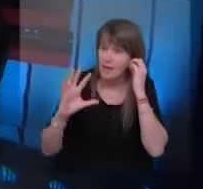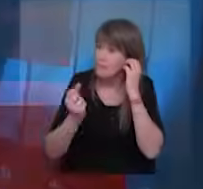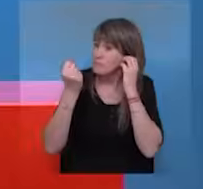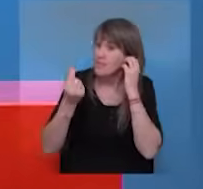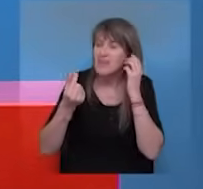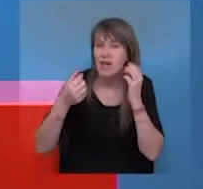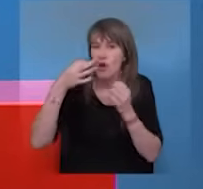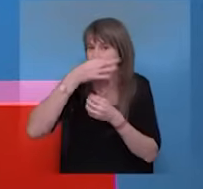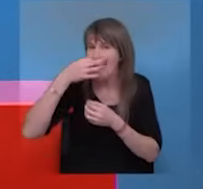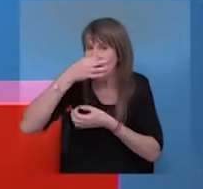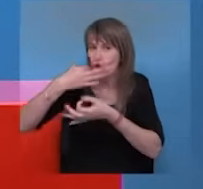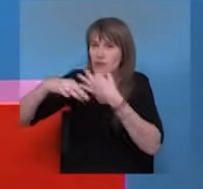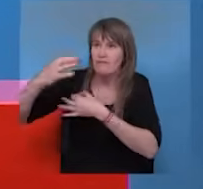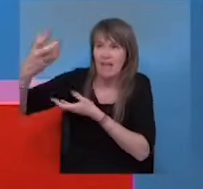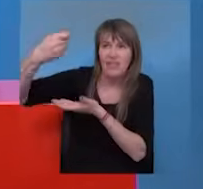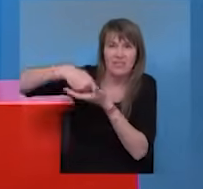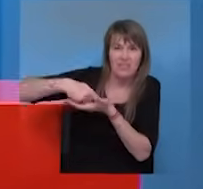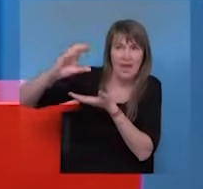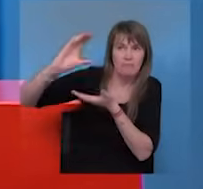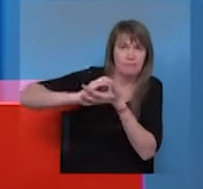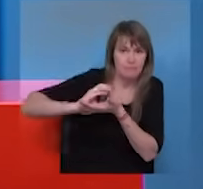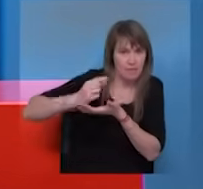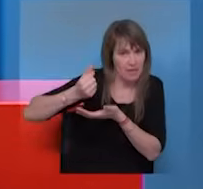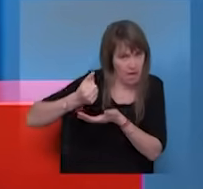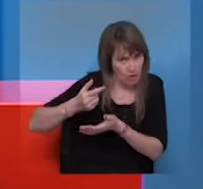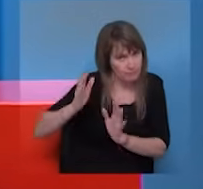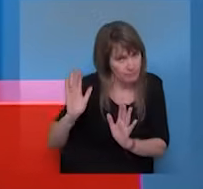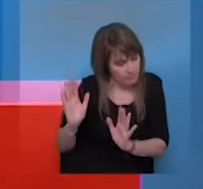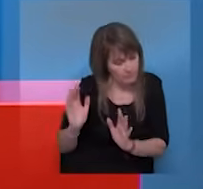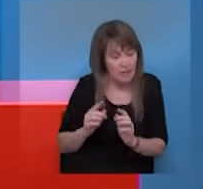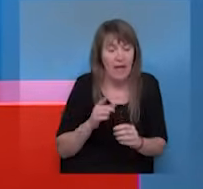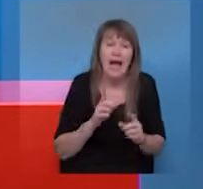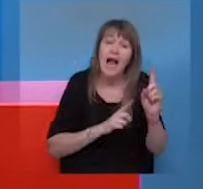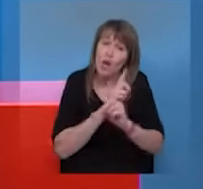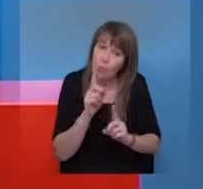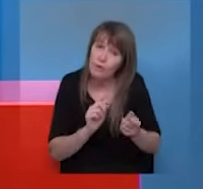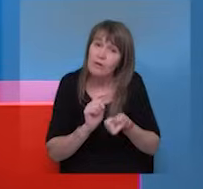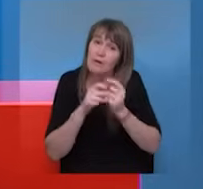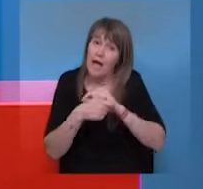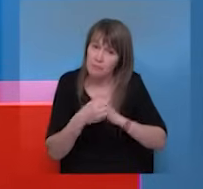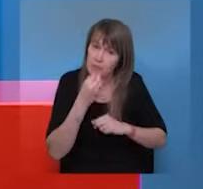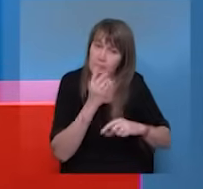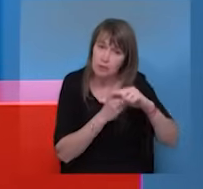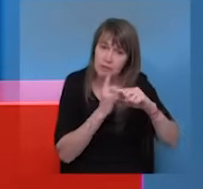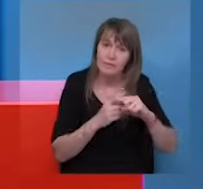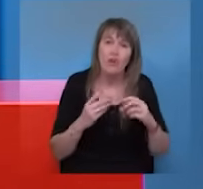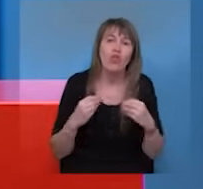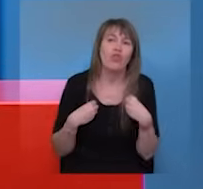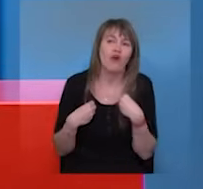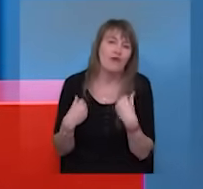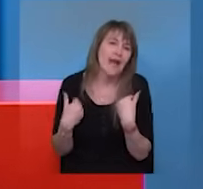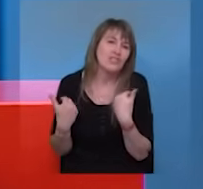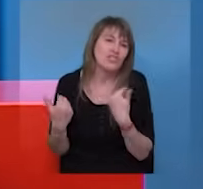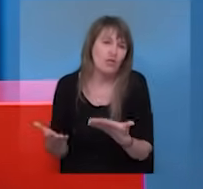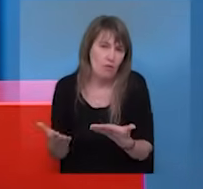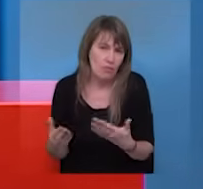narco entonces Bueno hay mucha hay se se se introducen algunos cambios interesantes como esto de que las donaciones tienen que eh ser